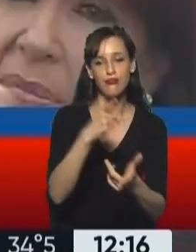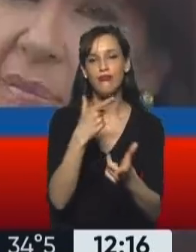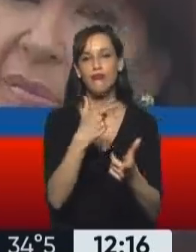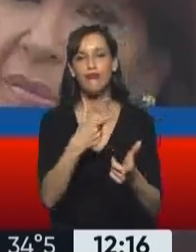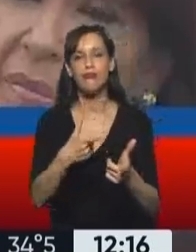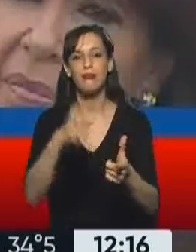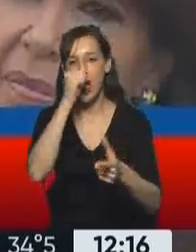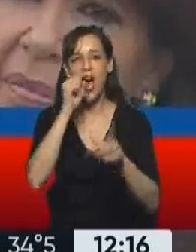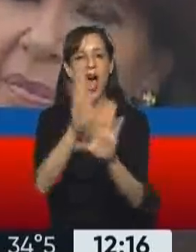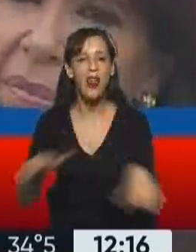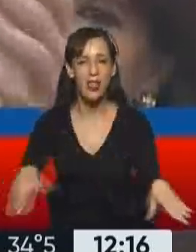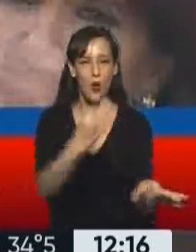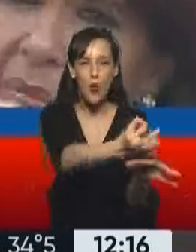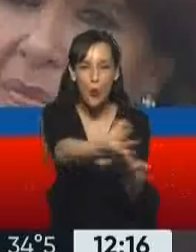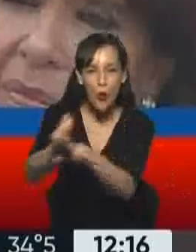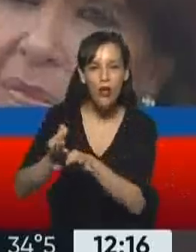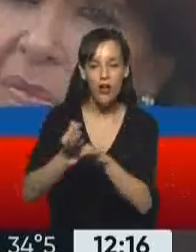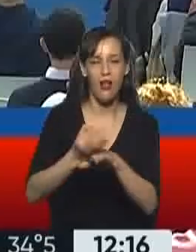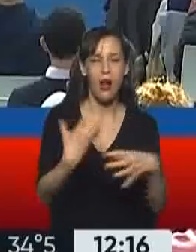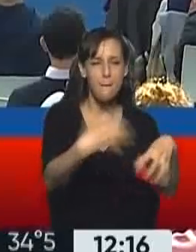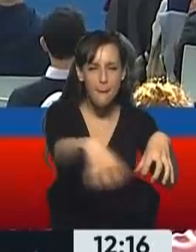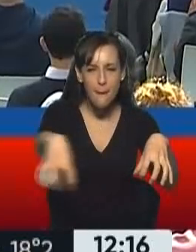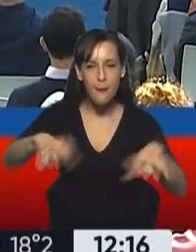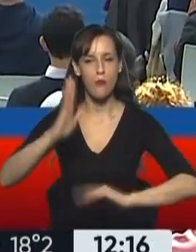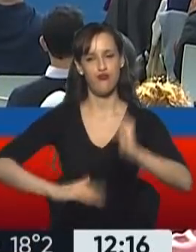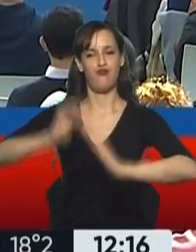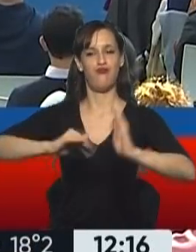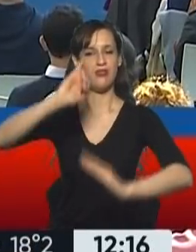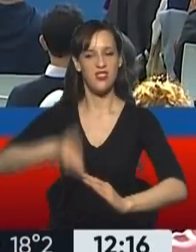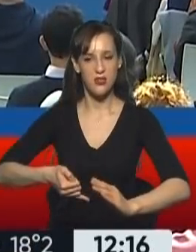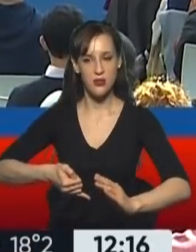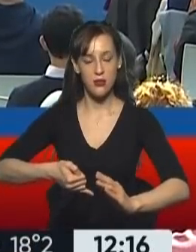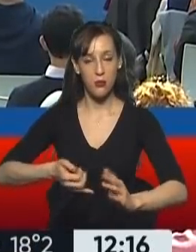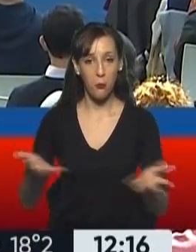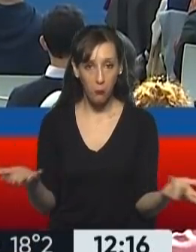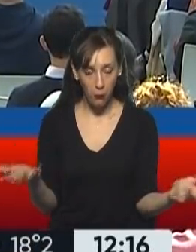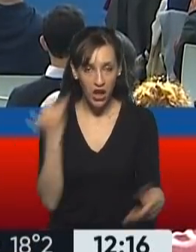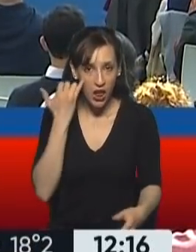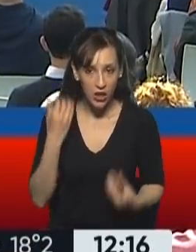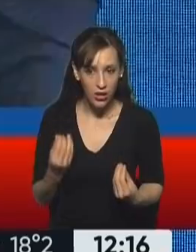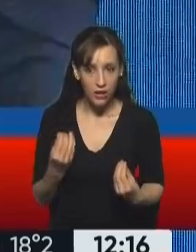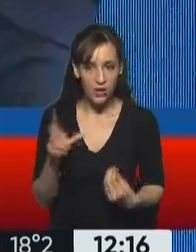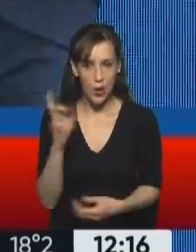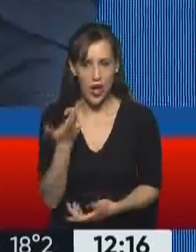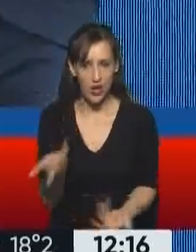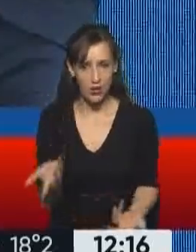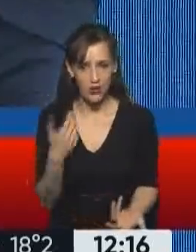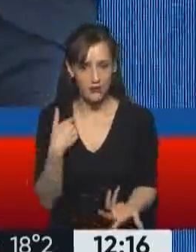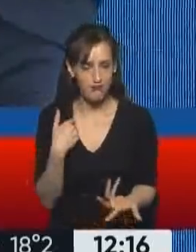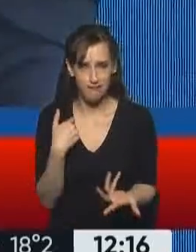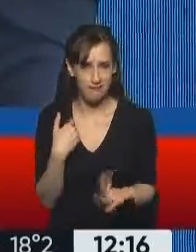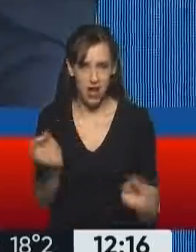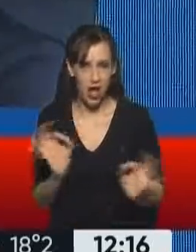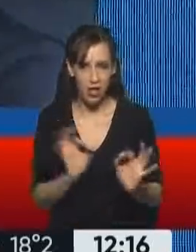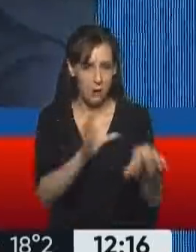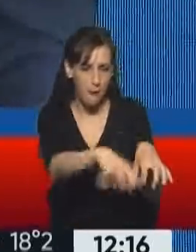en este momento, se hicieron, y tampoco la gente pudo ver más en familia los fines de semana un